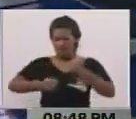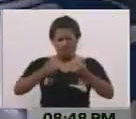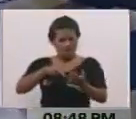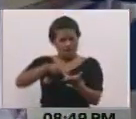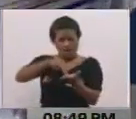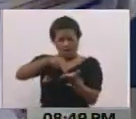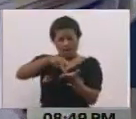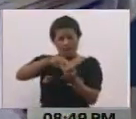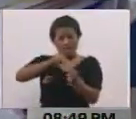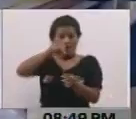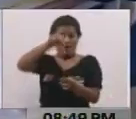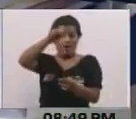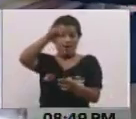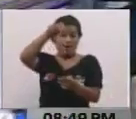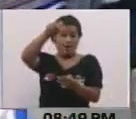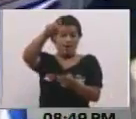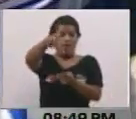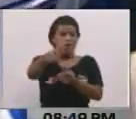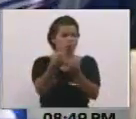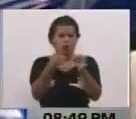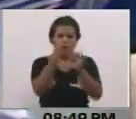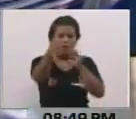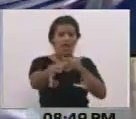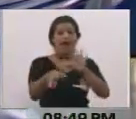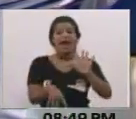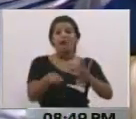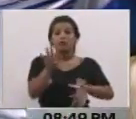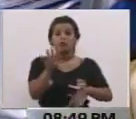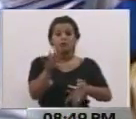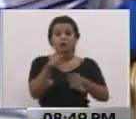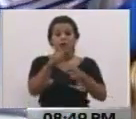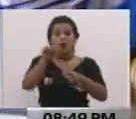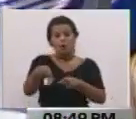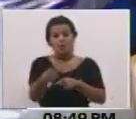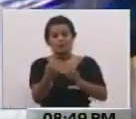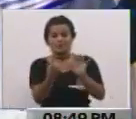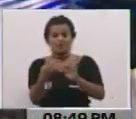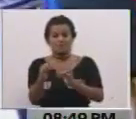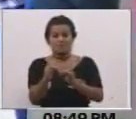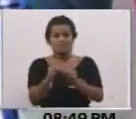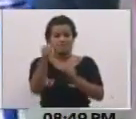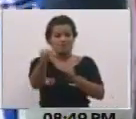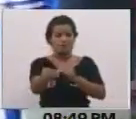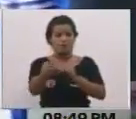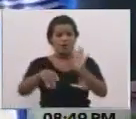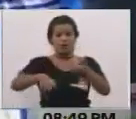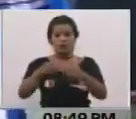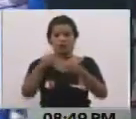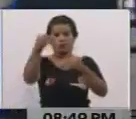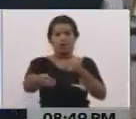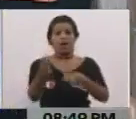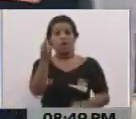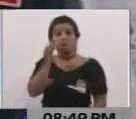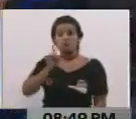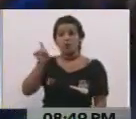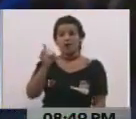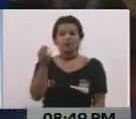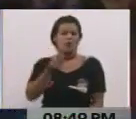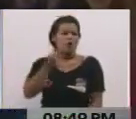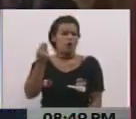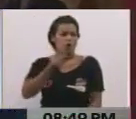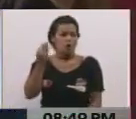salto triple de los Juegos Olímpicos Río 2016. Con este logro se convierte en la mujer más joven en subir